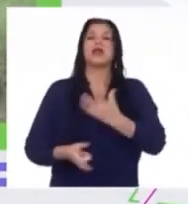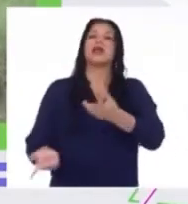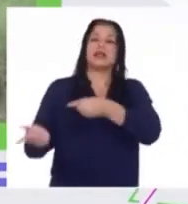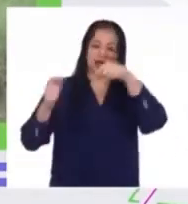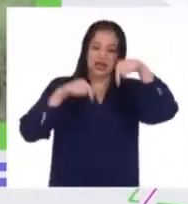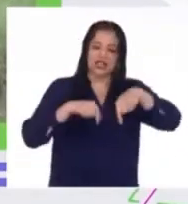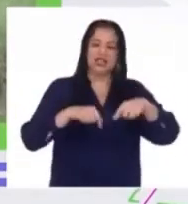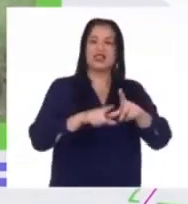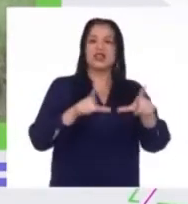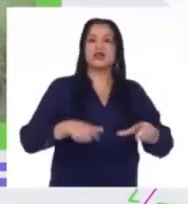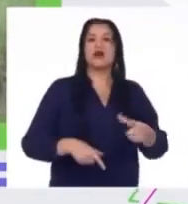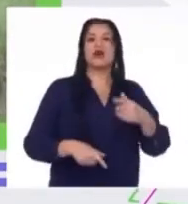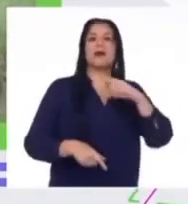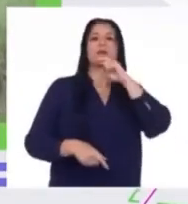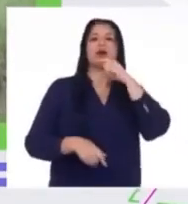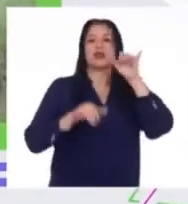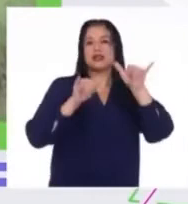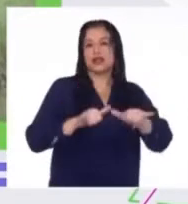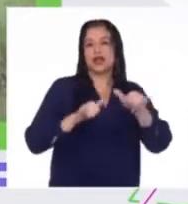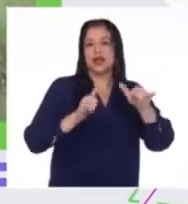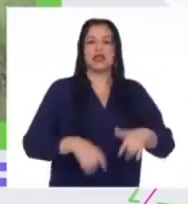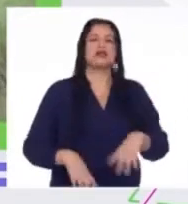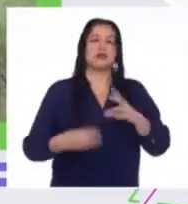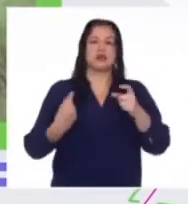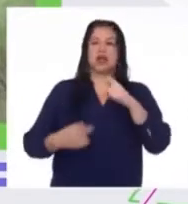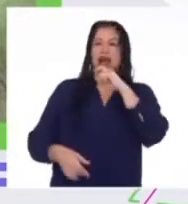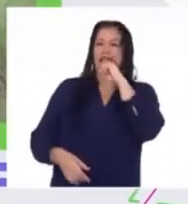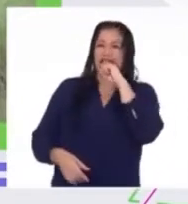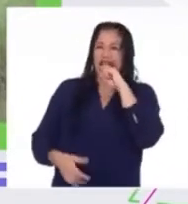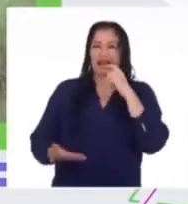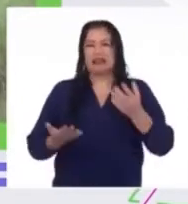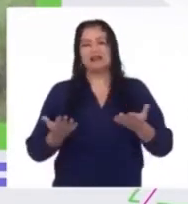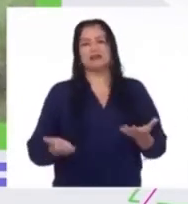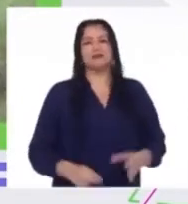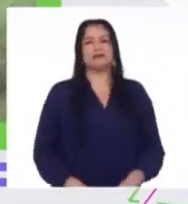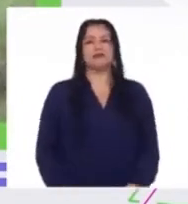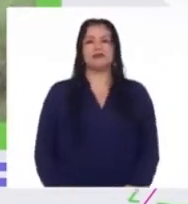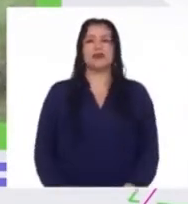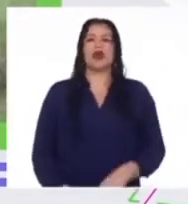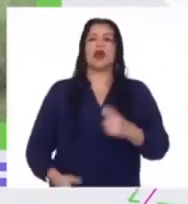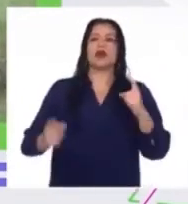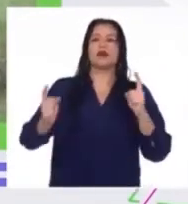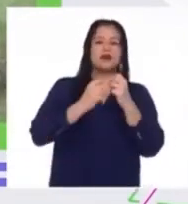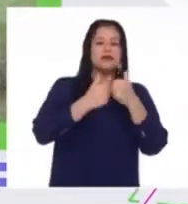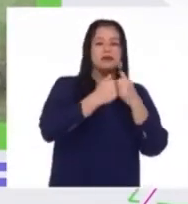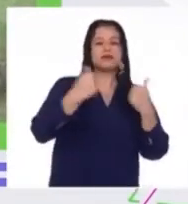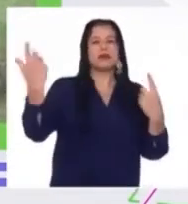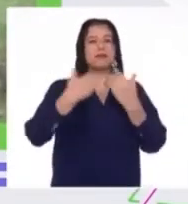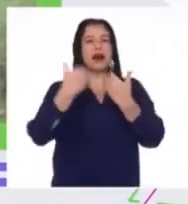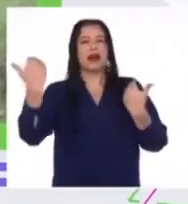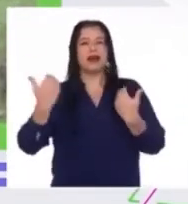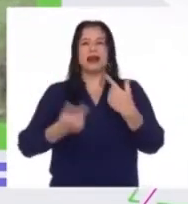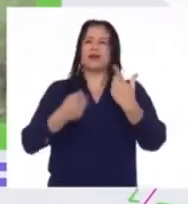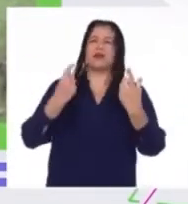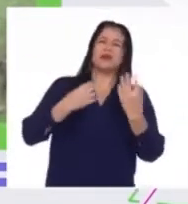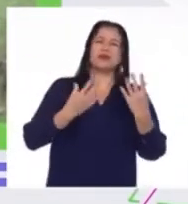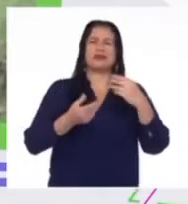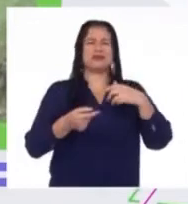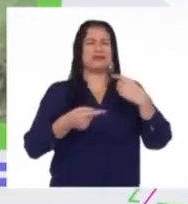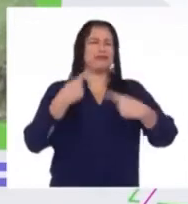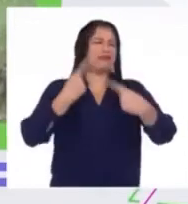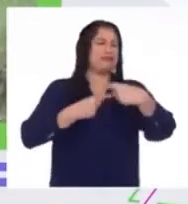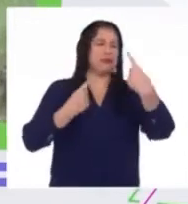se quedan y hay celos, ¿no? Y dice, estás con él, ya hay